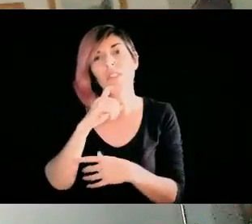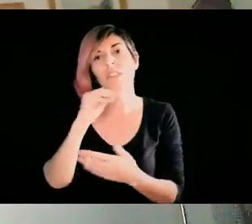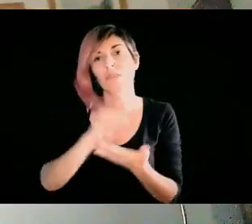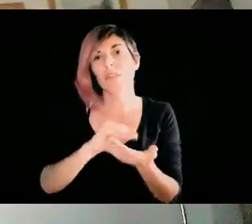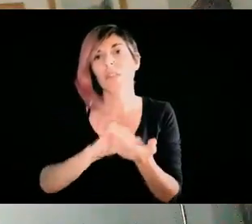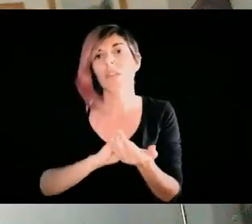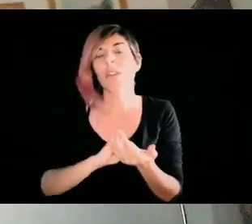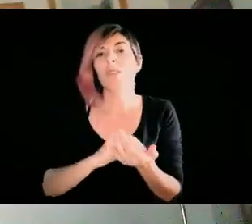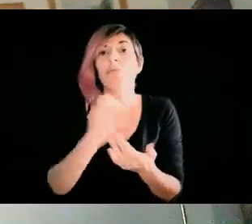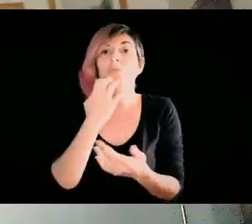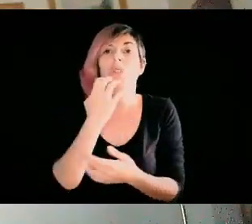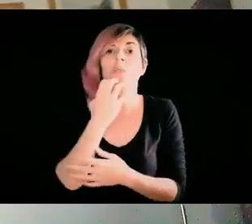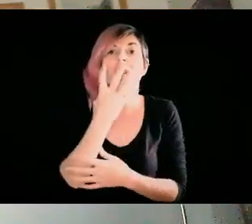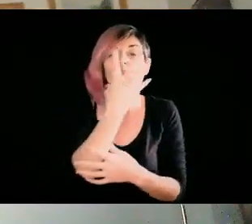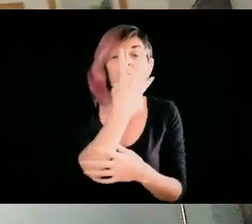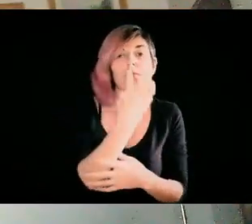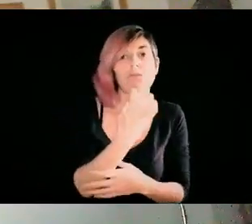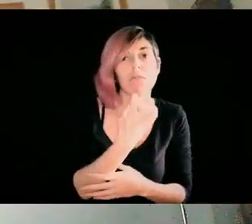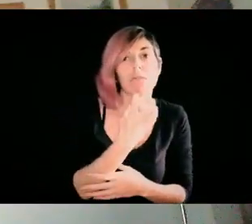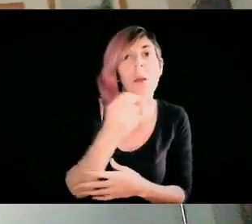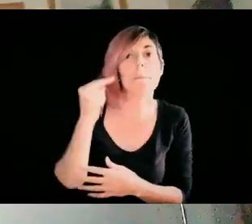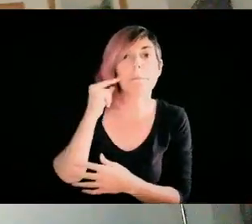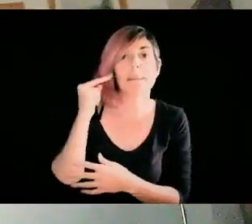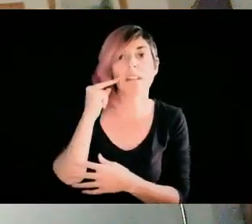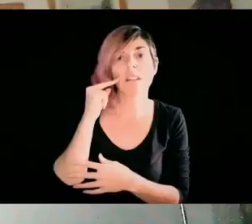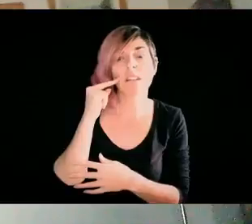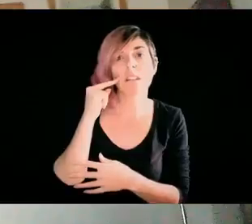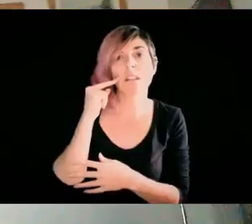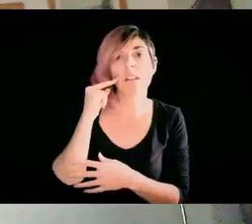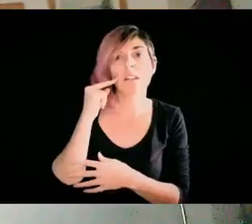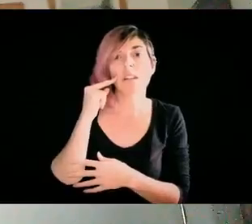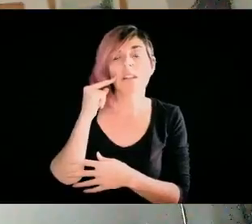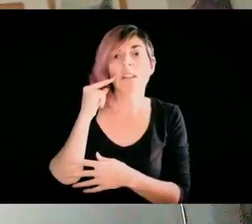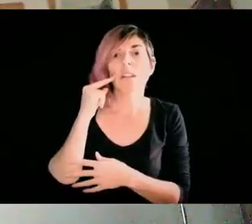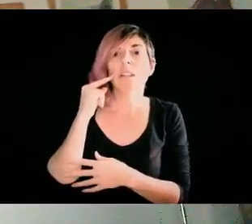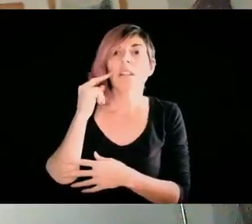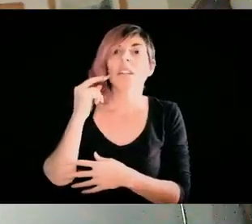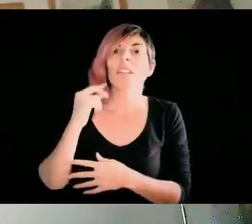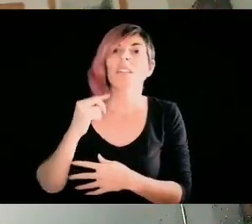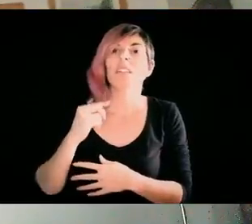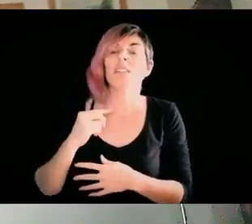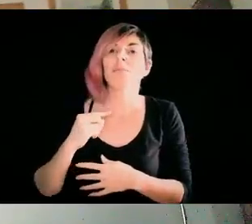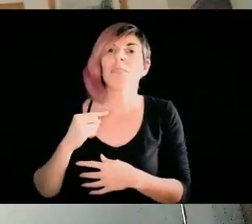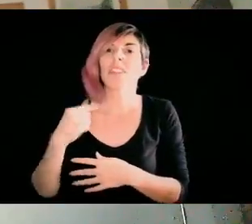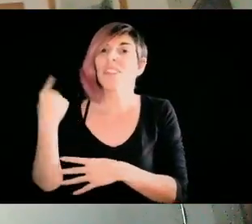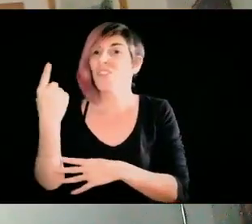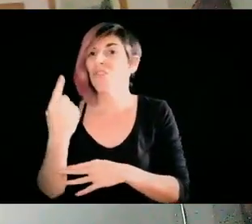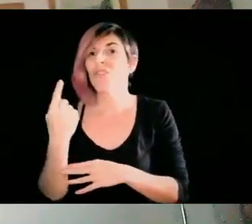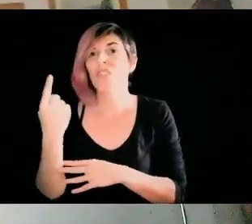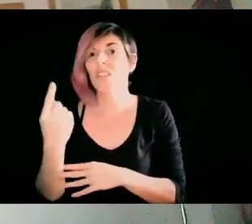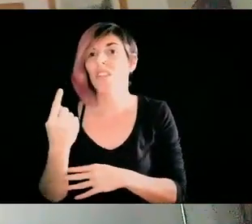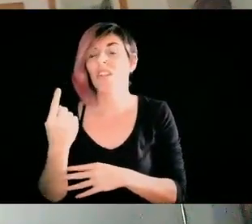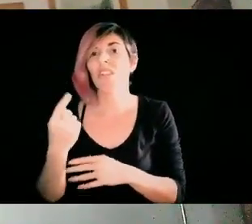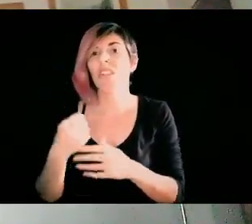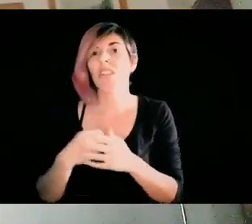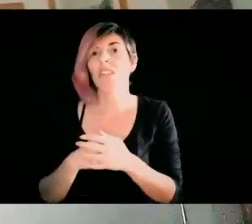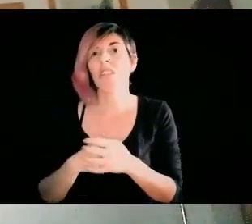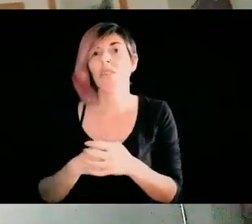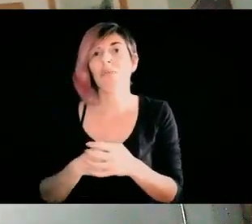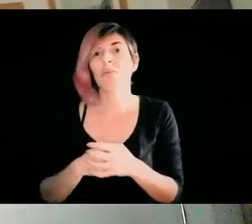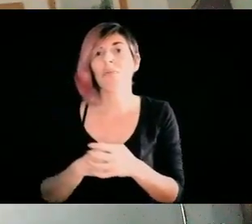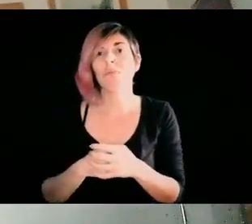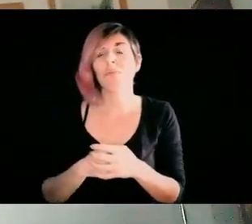difíciles a veces, como la tristeza, como el miedo, la incertidumbre, la